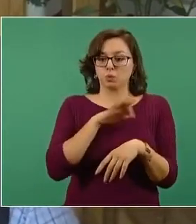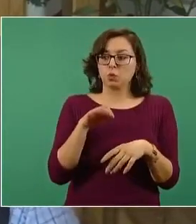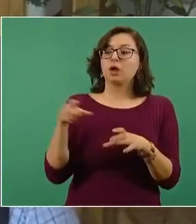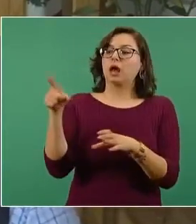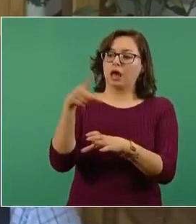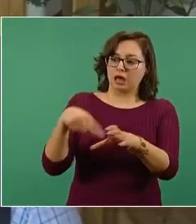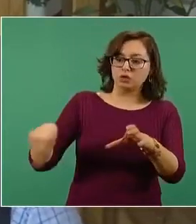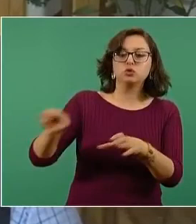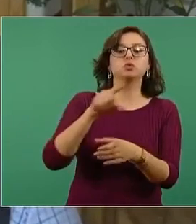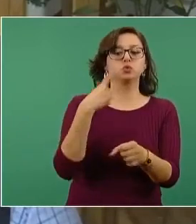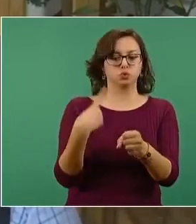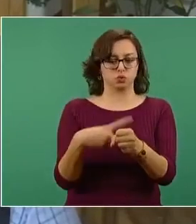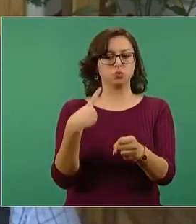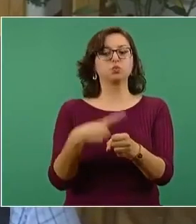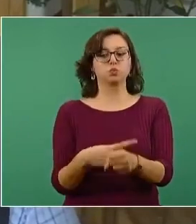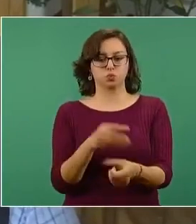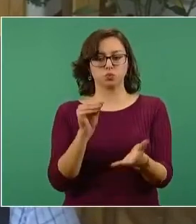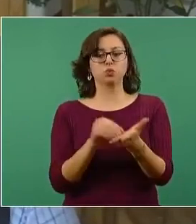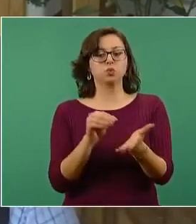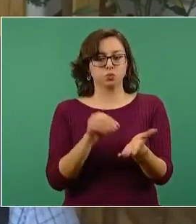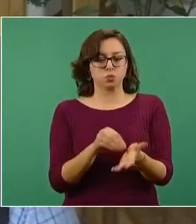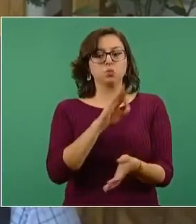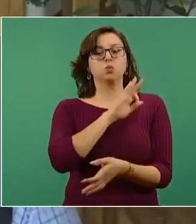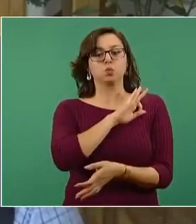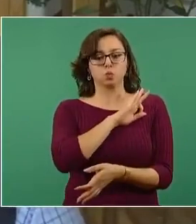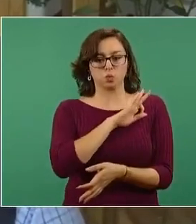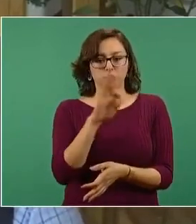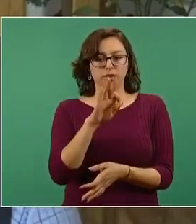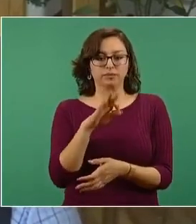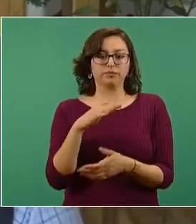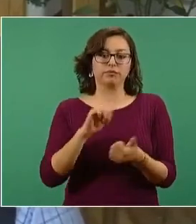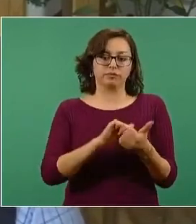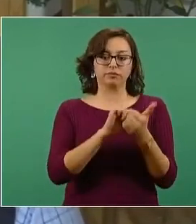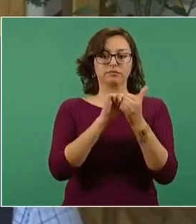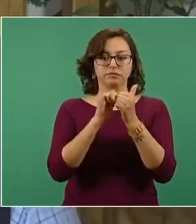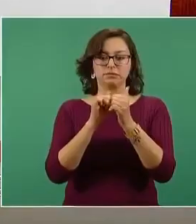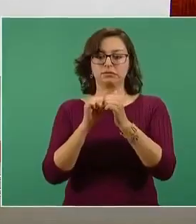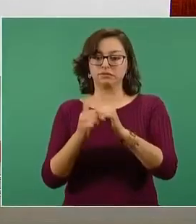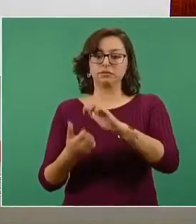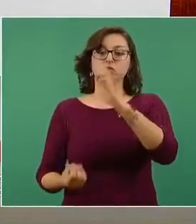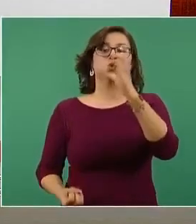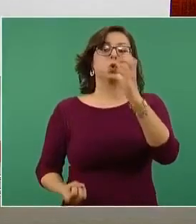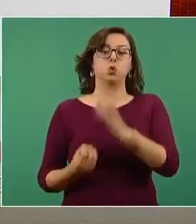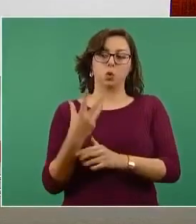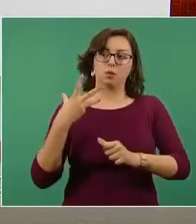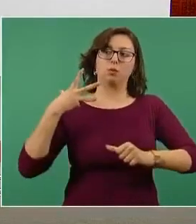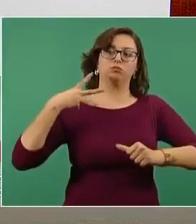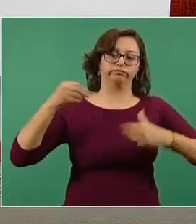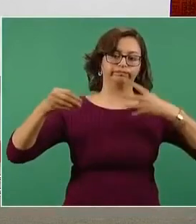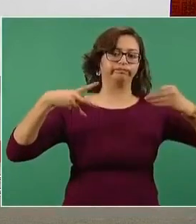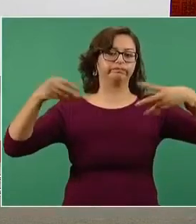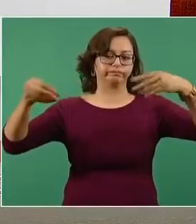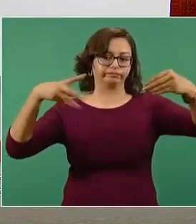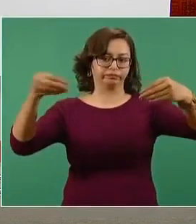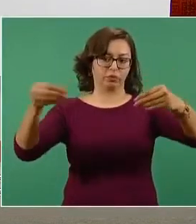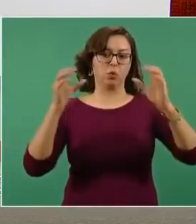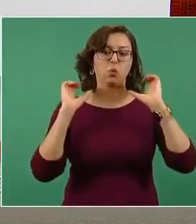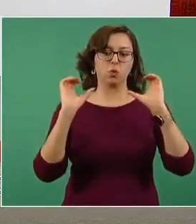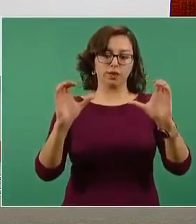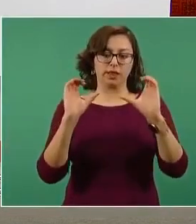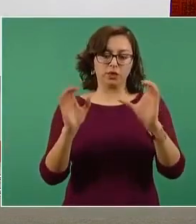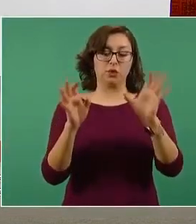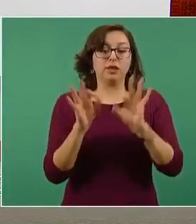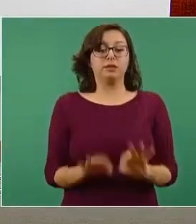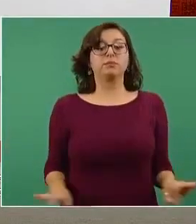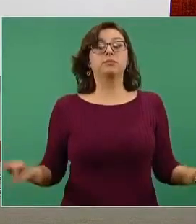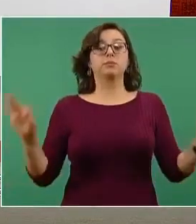todavía pueden desarrollar COVID-19 y convertirse en los nuevos y futuros casos de la enfermedad. Entonces es